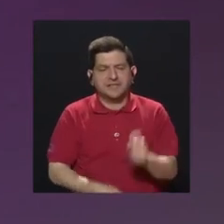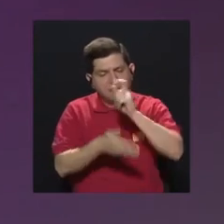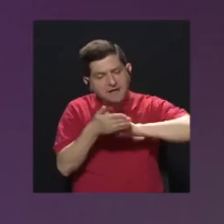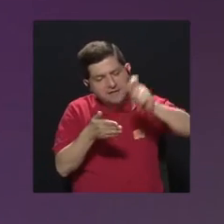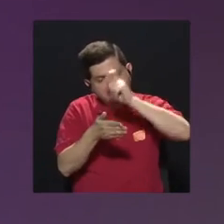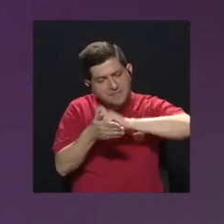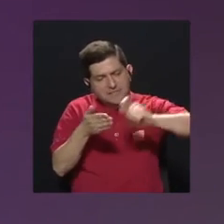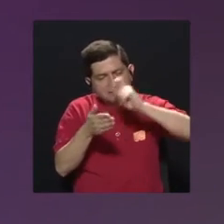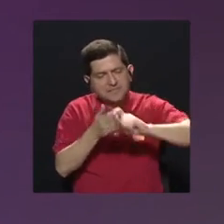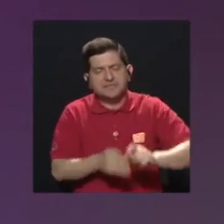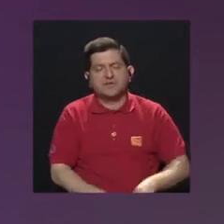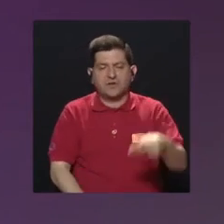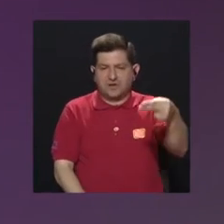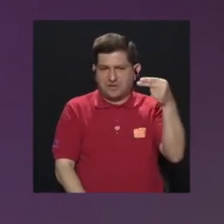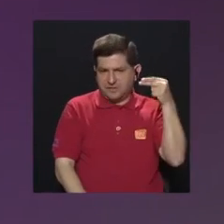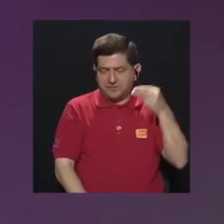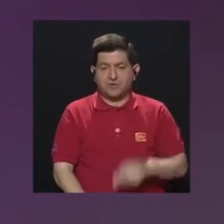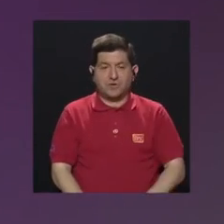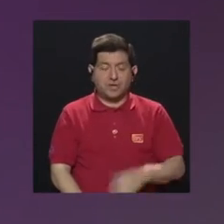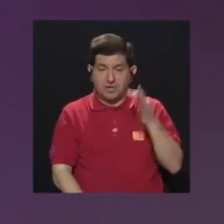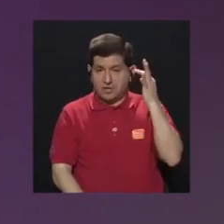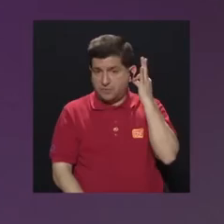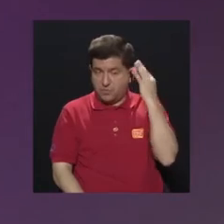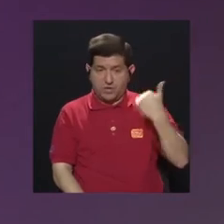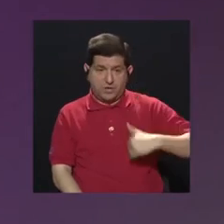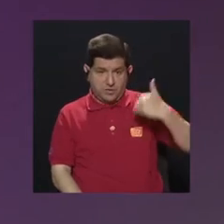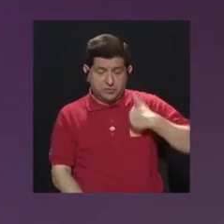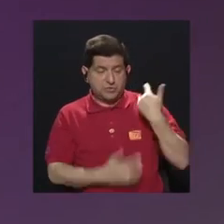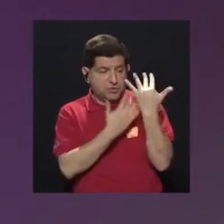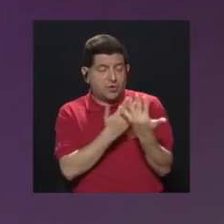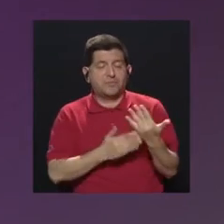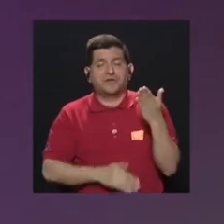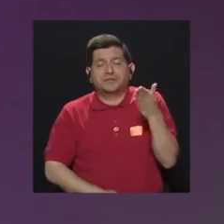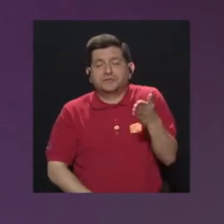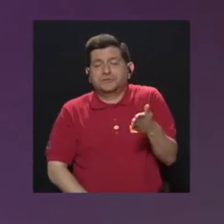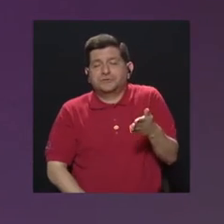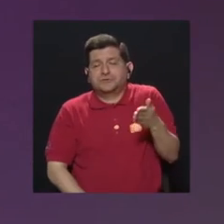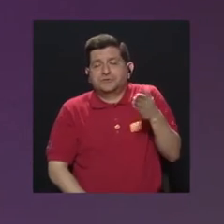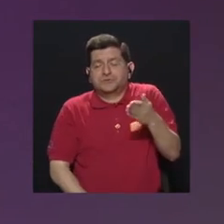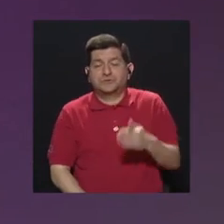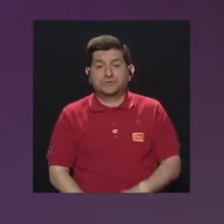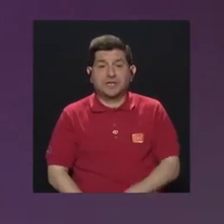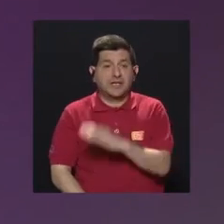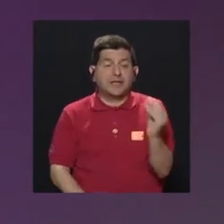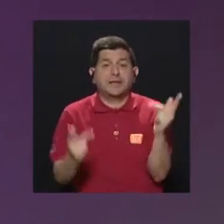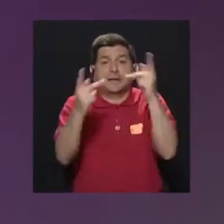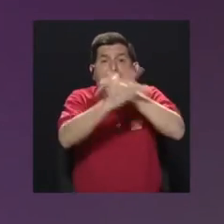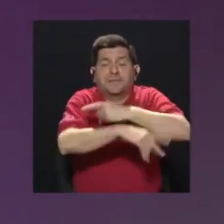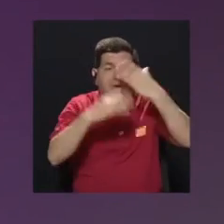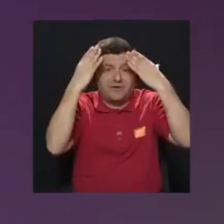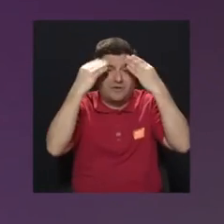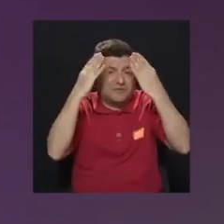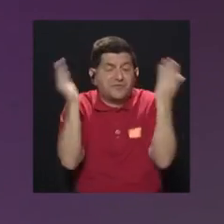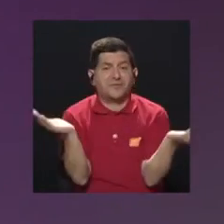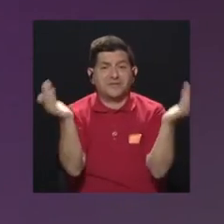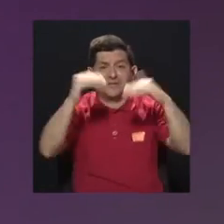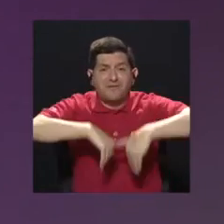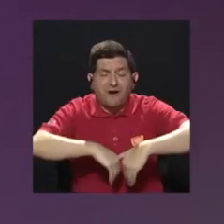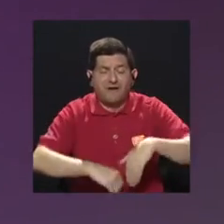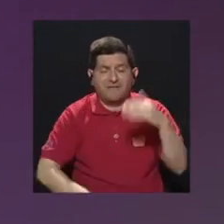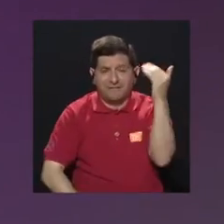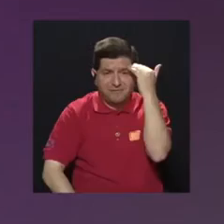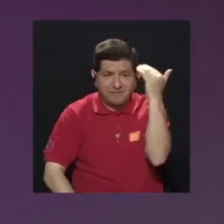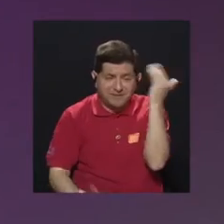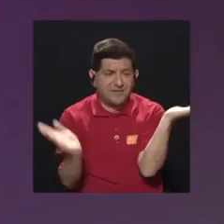espera de los hombres y las mujeres está haciendo lento y lo hace todavía más lento cuando no hay información cuando no hay conciencia